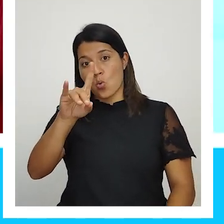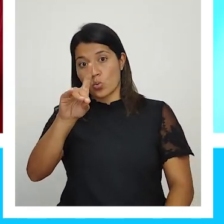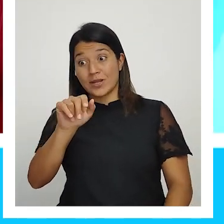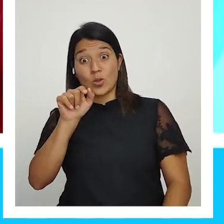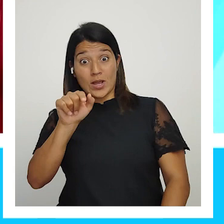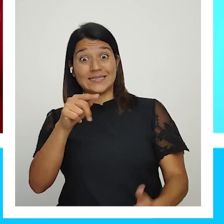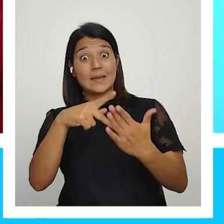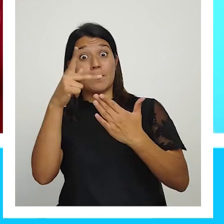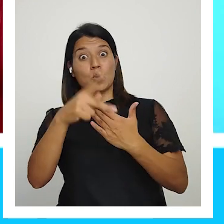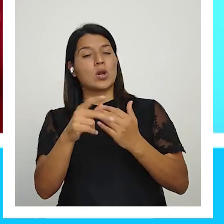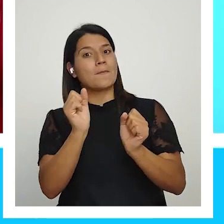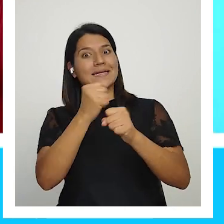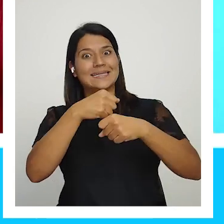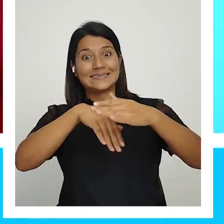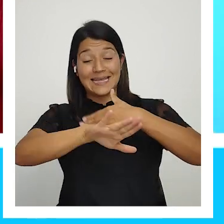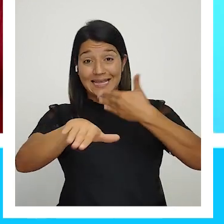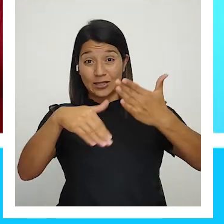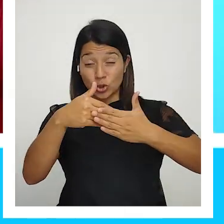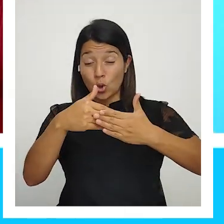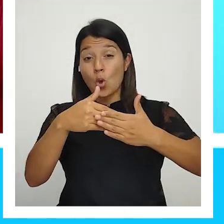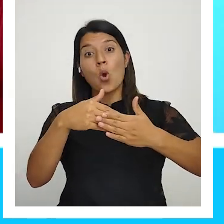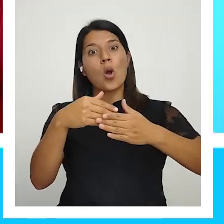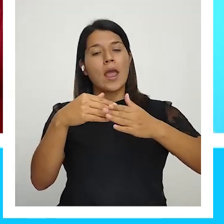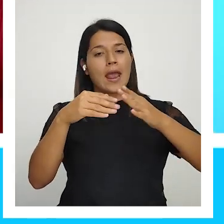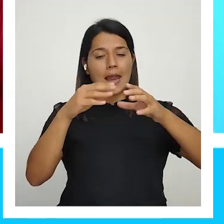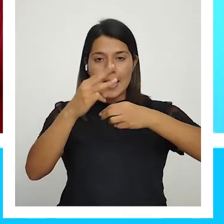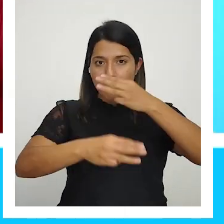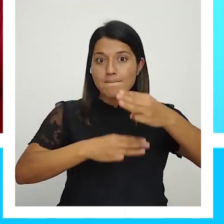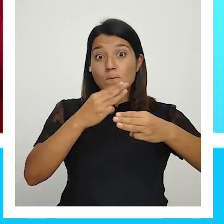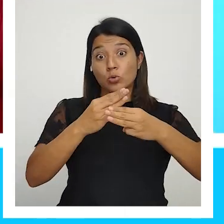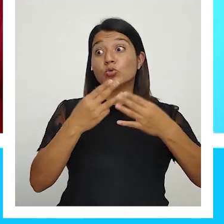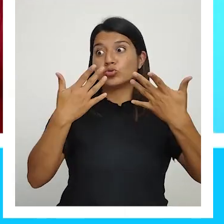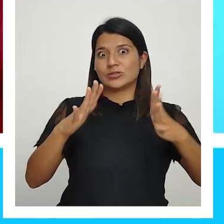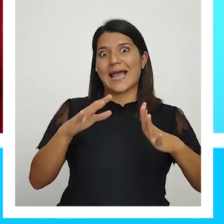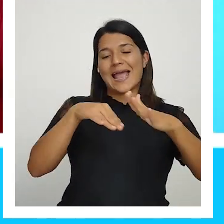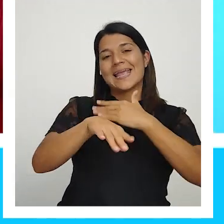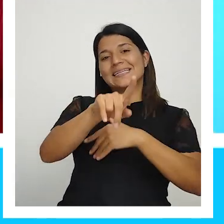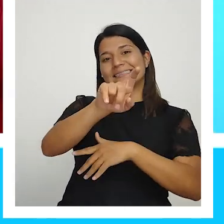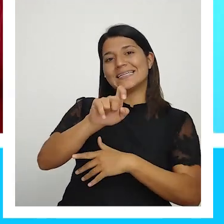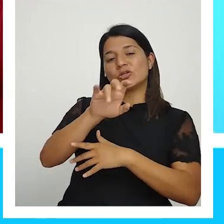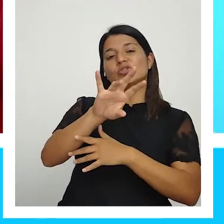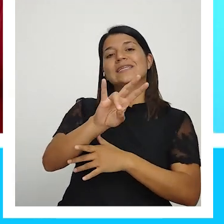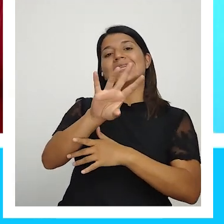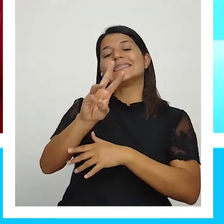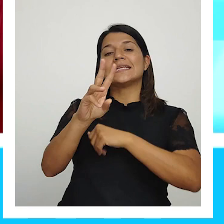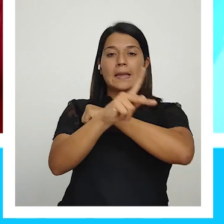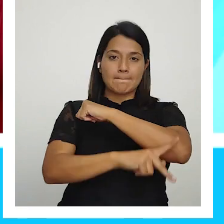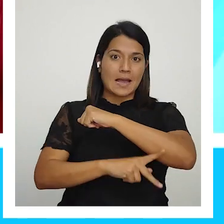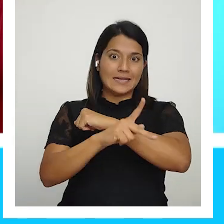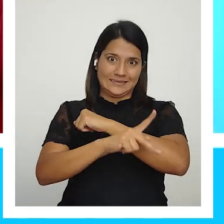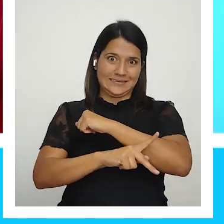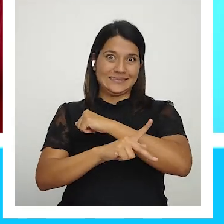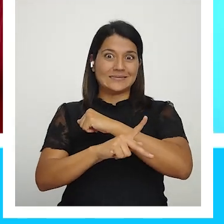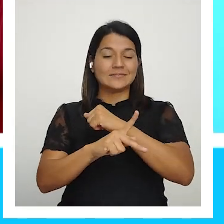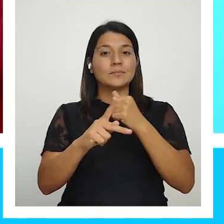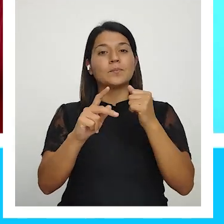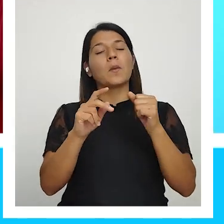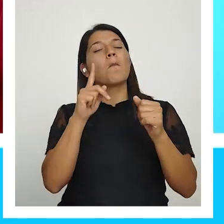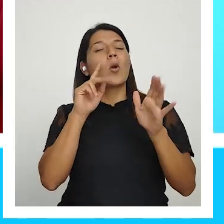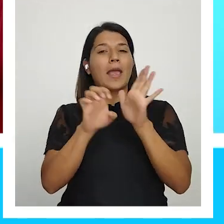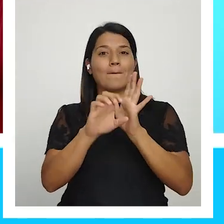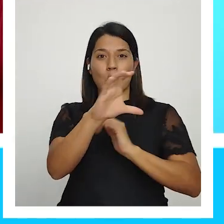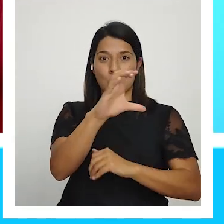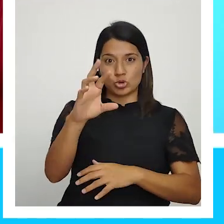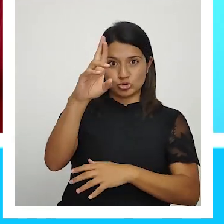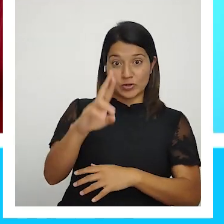de 165 países y territorios, siendo Costa Rica uno de ellos. Este año, como bien lo señala, es el 40